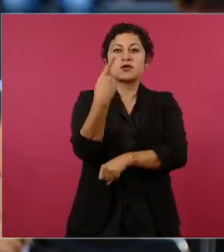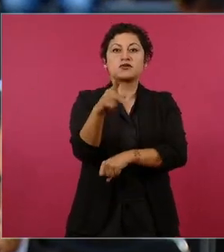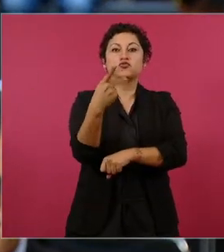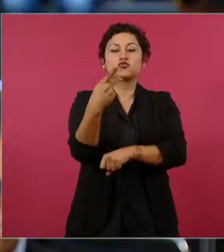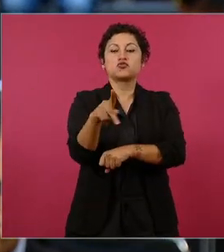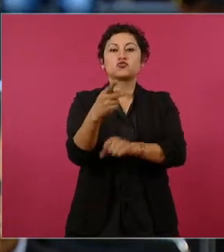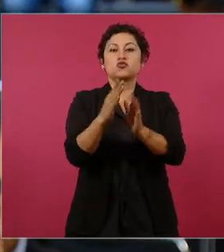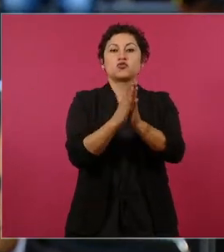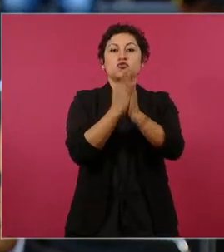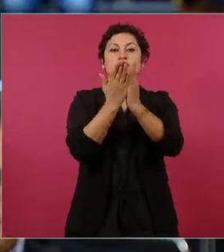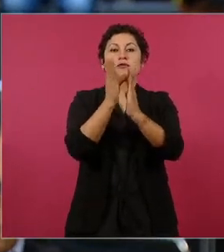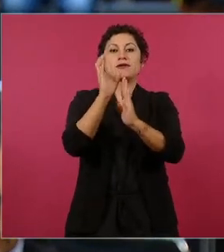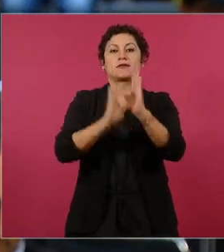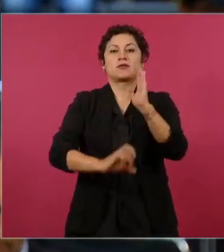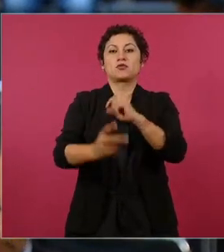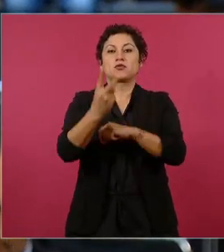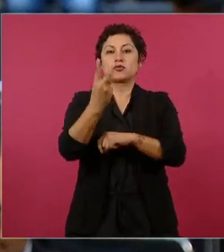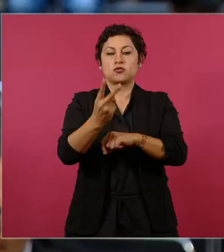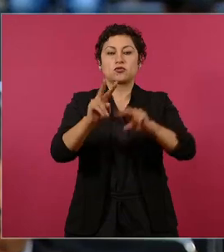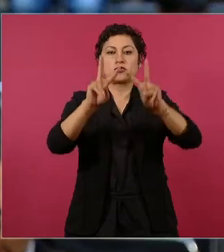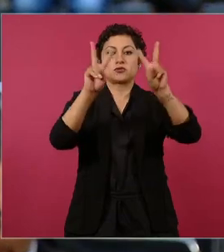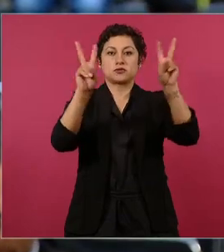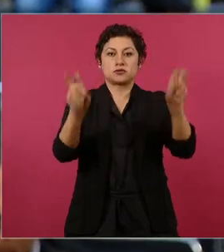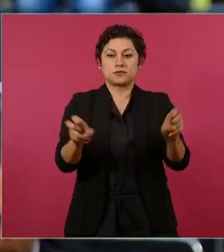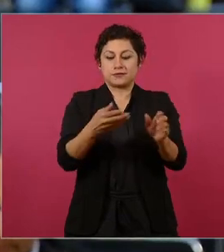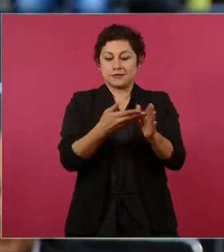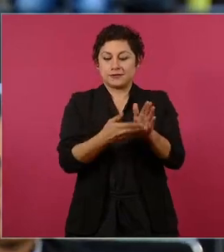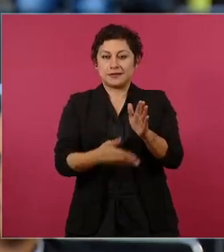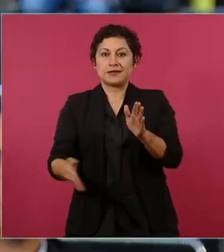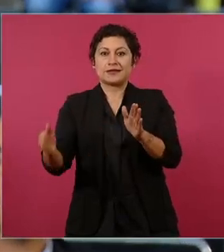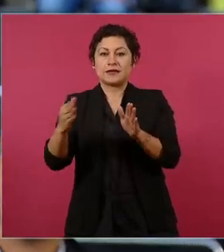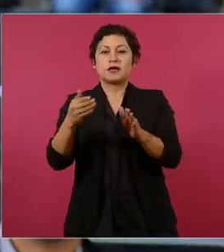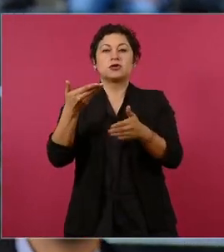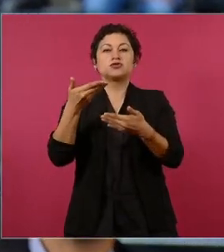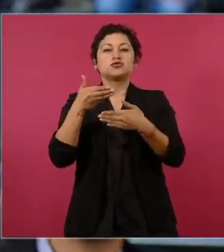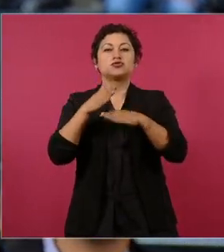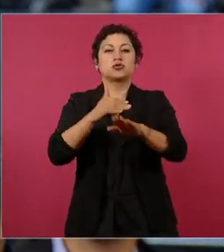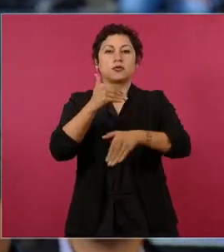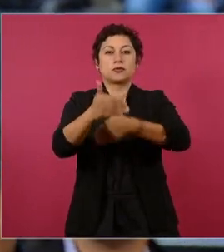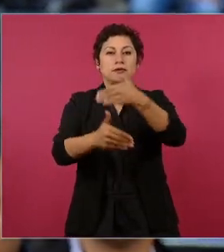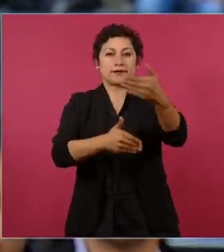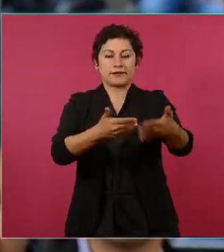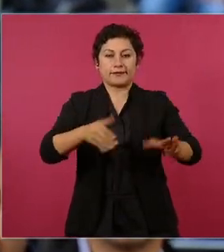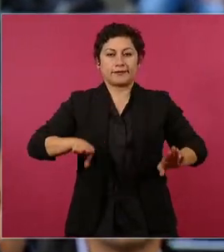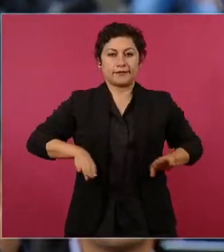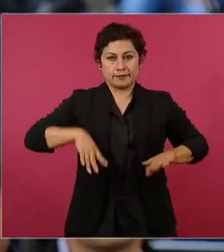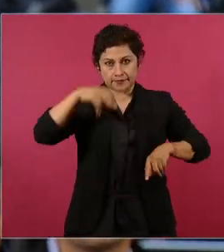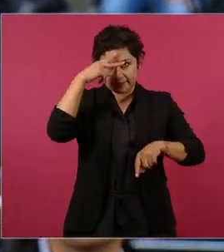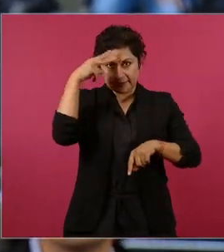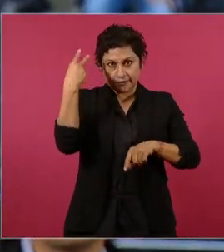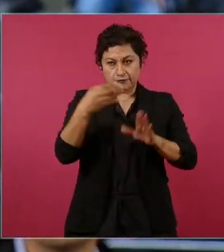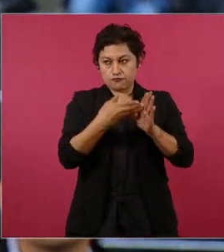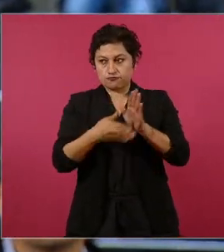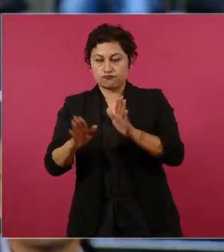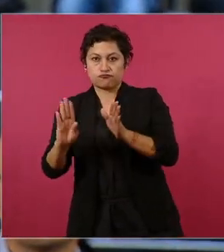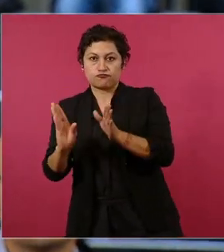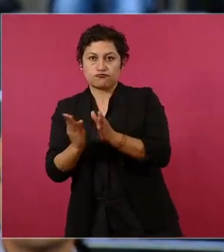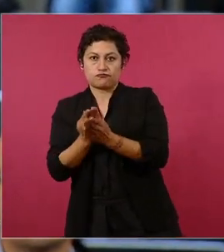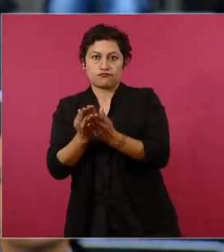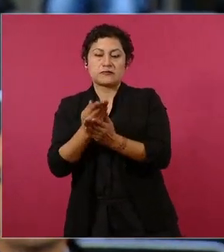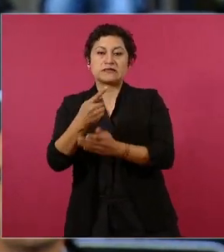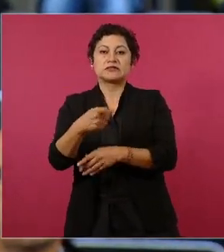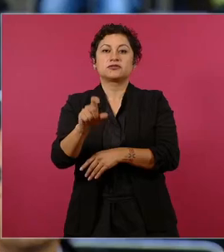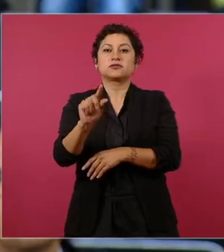del Estado mexicano de 176 páginas, ¿cómo se define usted frente a la propiedad